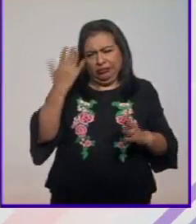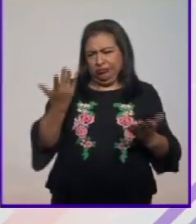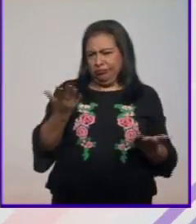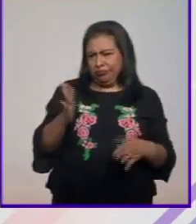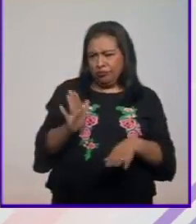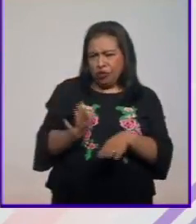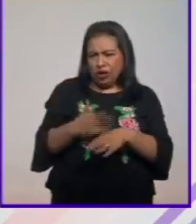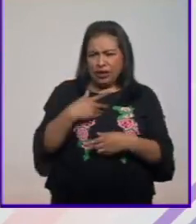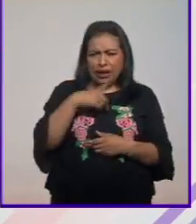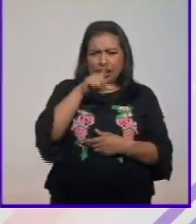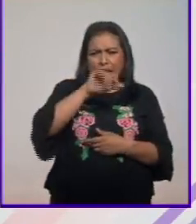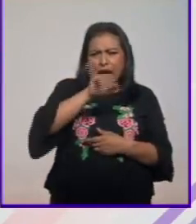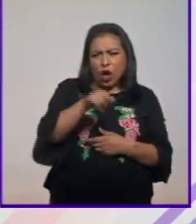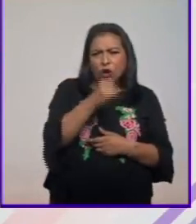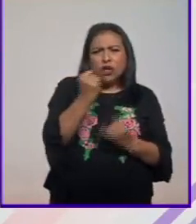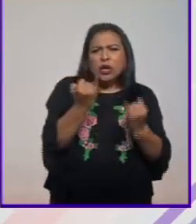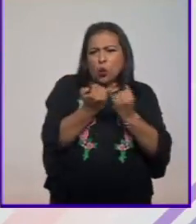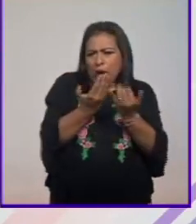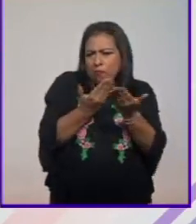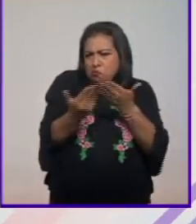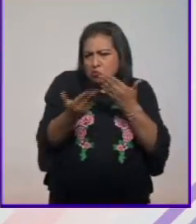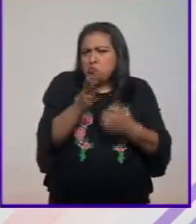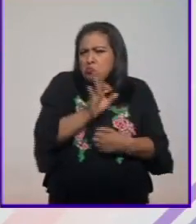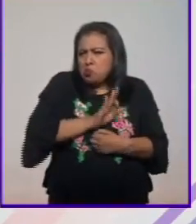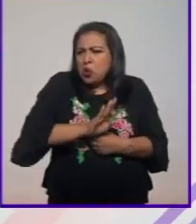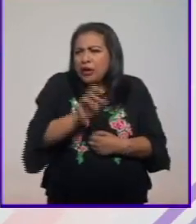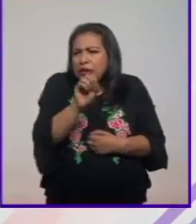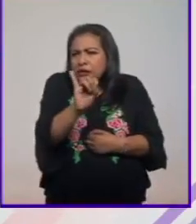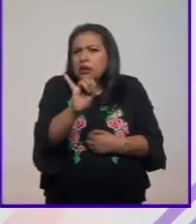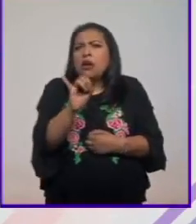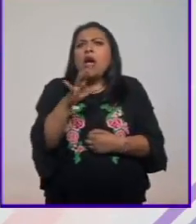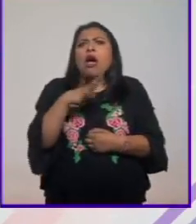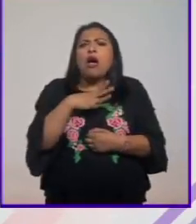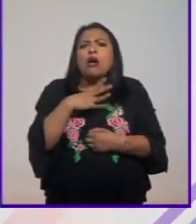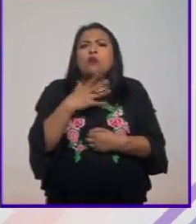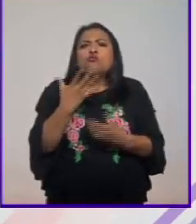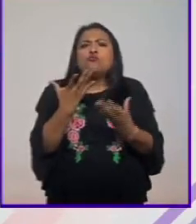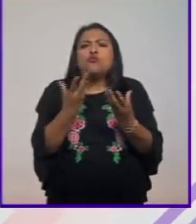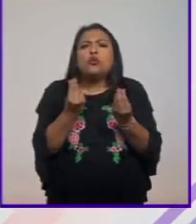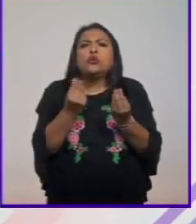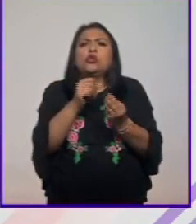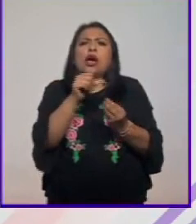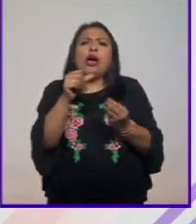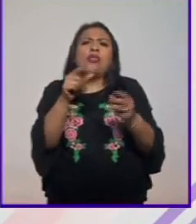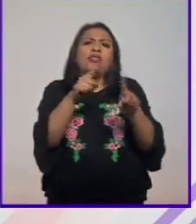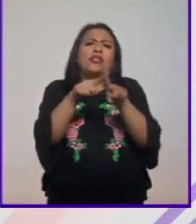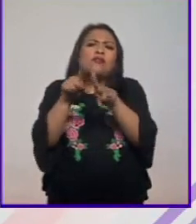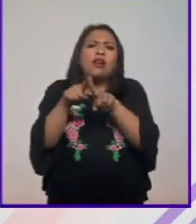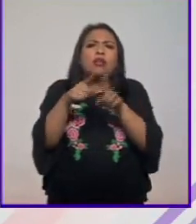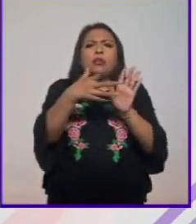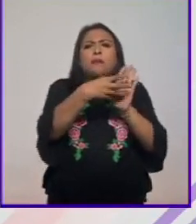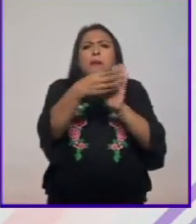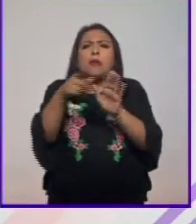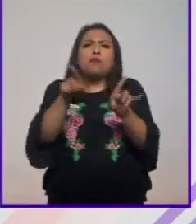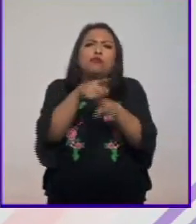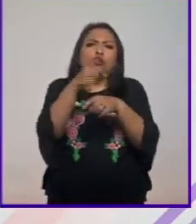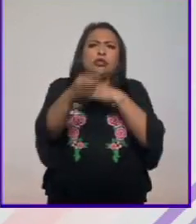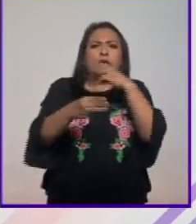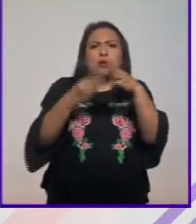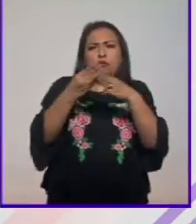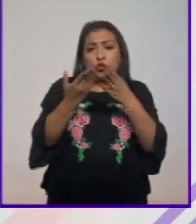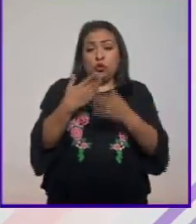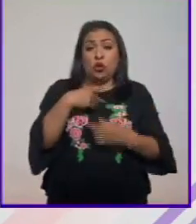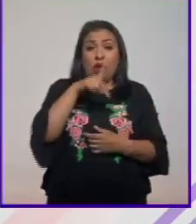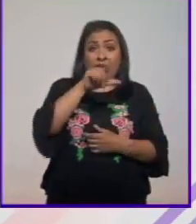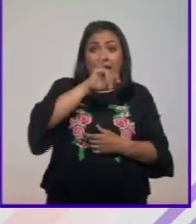no va a ser la jota también contemporánea, siendo que además ha dejado impronta en tantas músicas del mundo? Porque